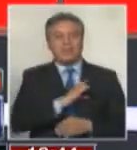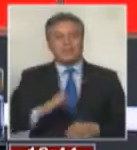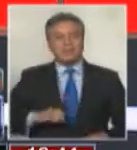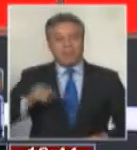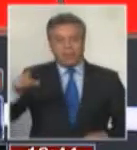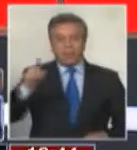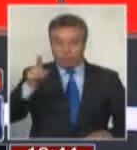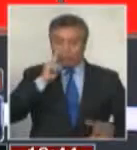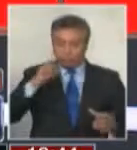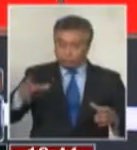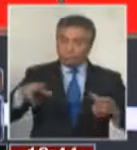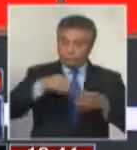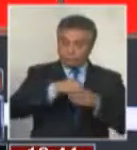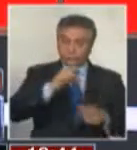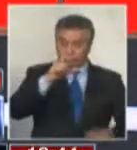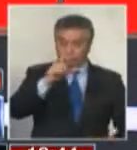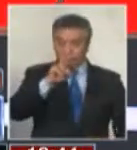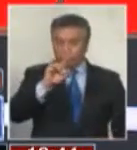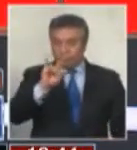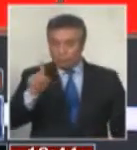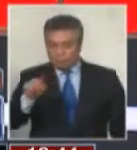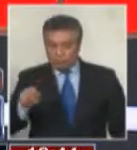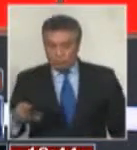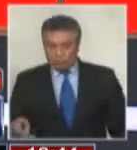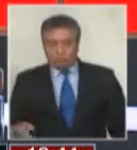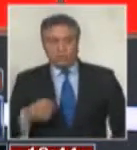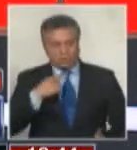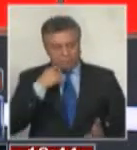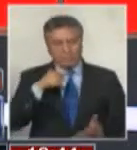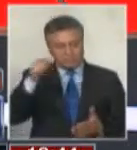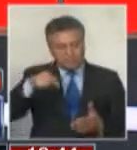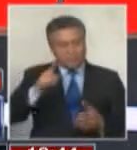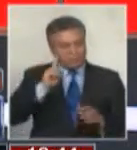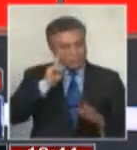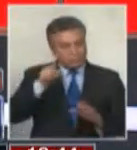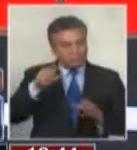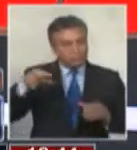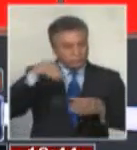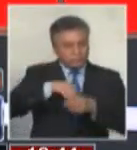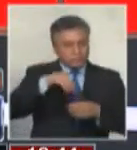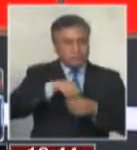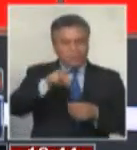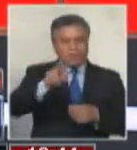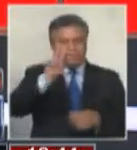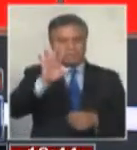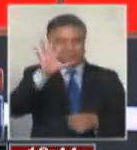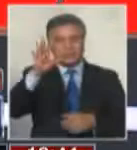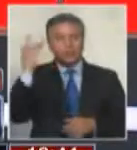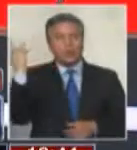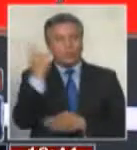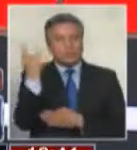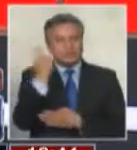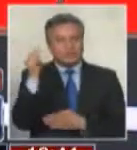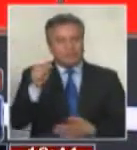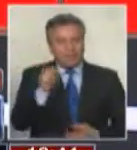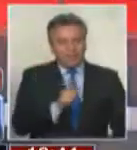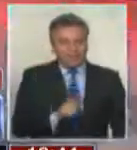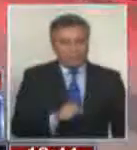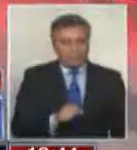cruz eso sin duda va a generar tensión dentro del consejo de rectores que integran las 25 universidades ustedes